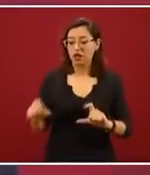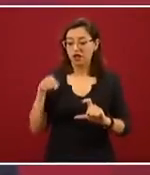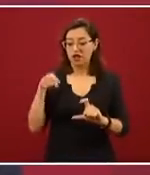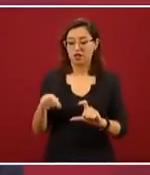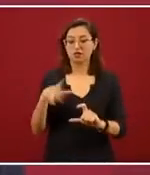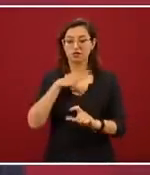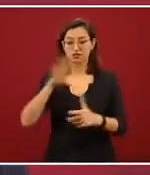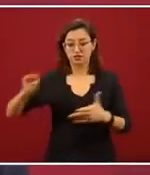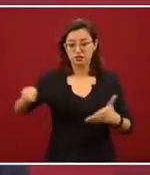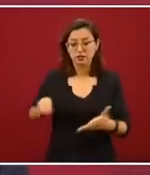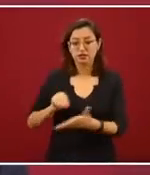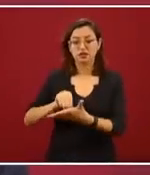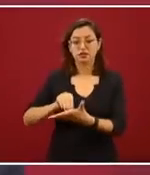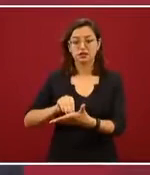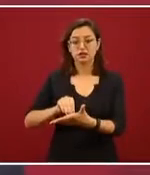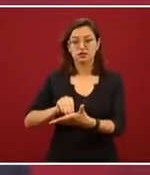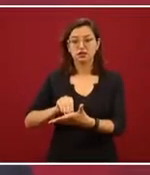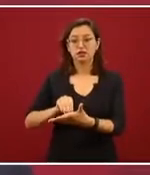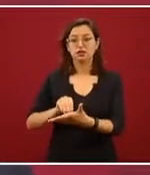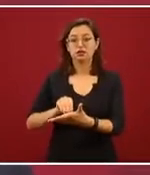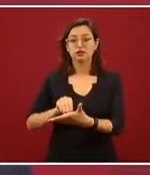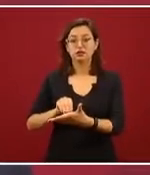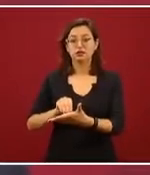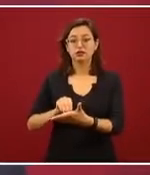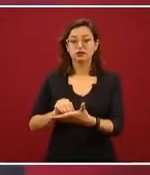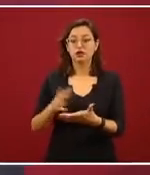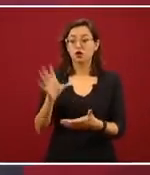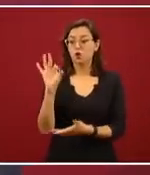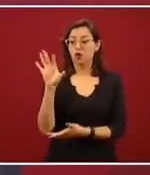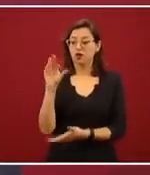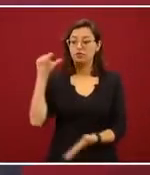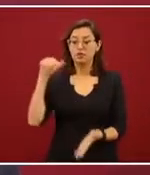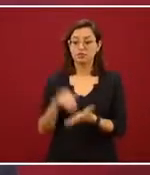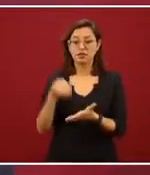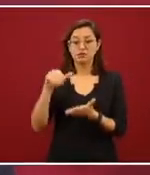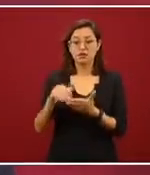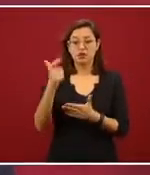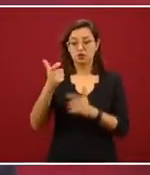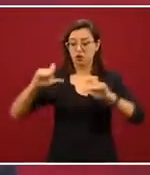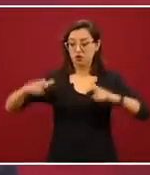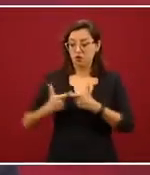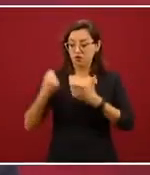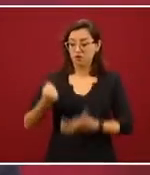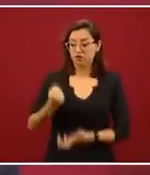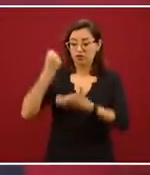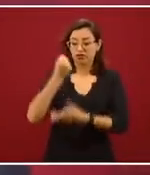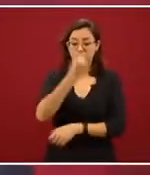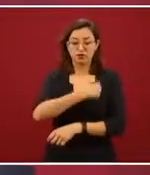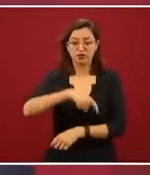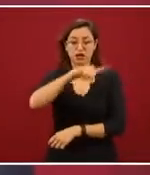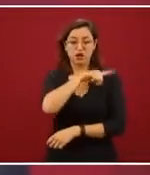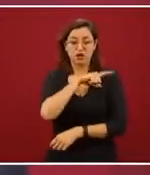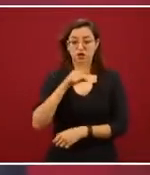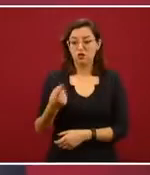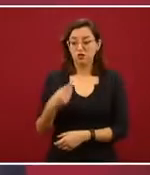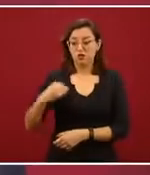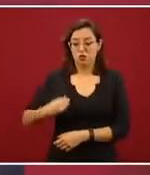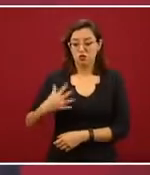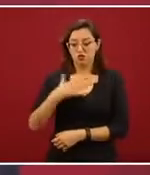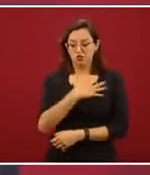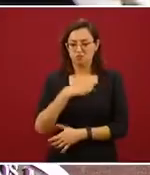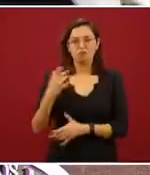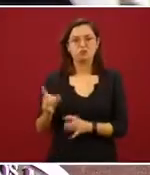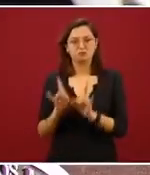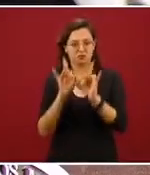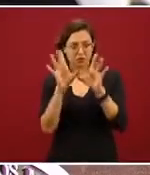se incorporó ese transitorio para que los 40 mil millones de pesos del Fondo de Salud para el Bienestar pudieran destinarse a fines como esos.